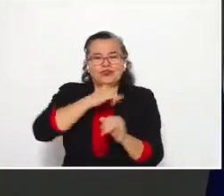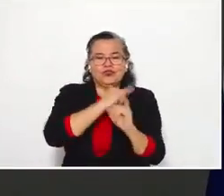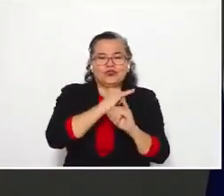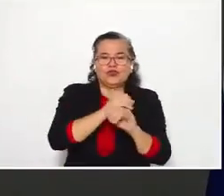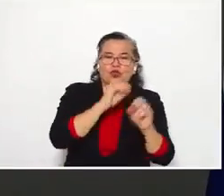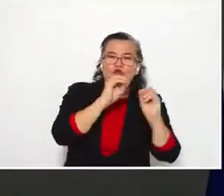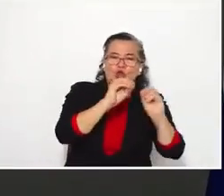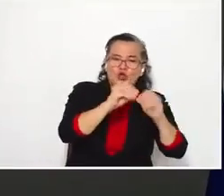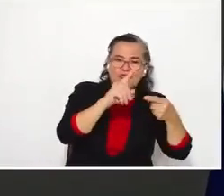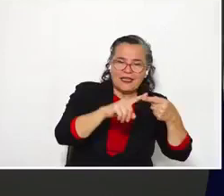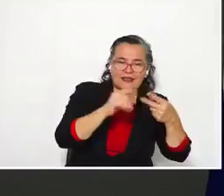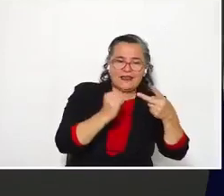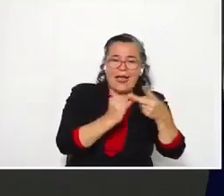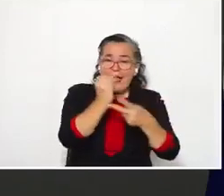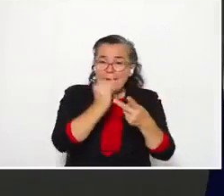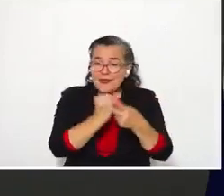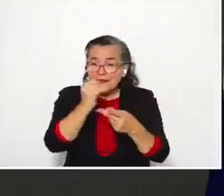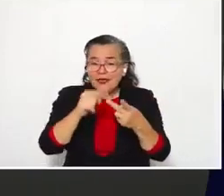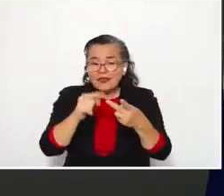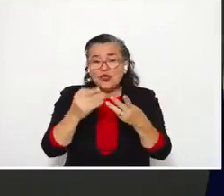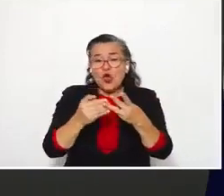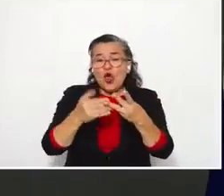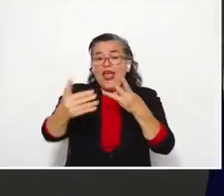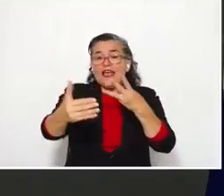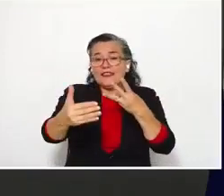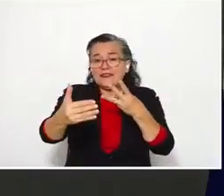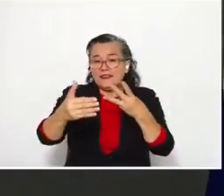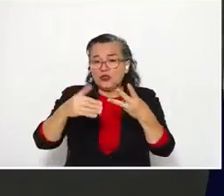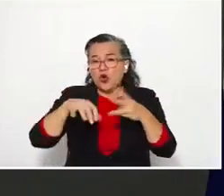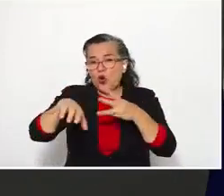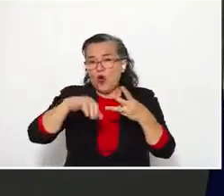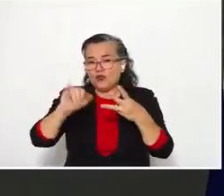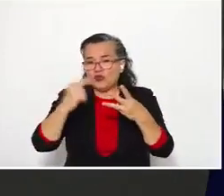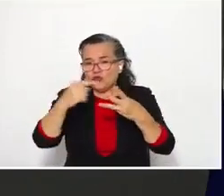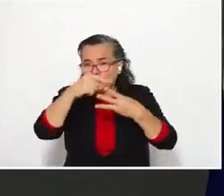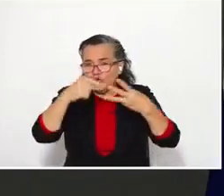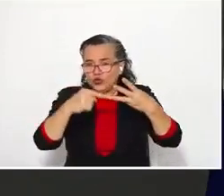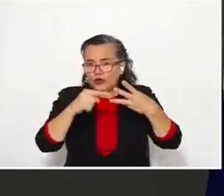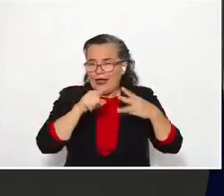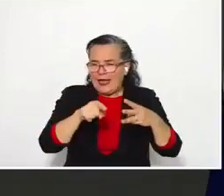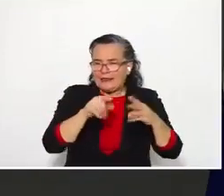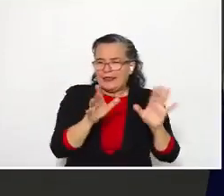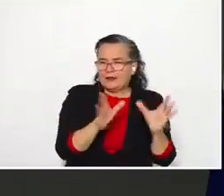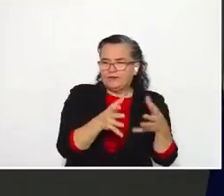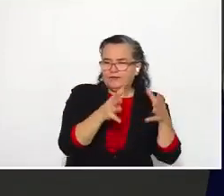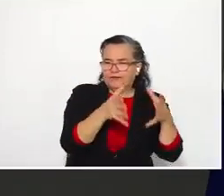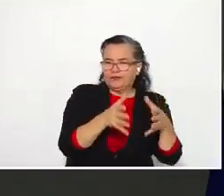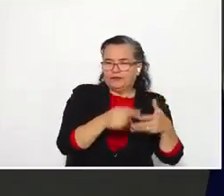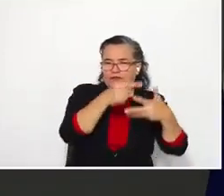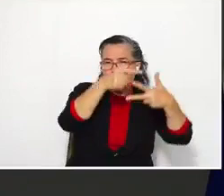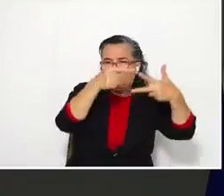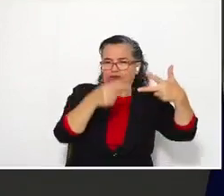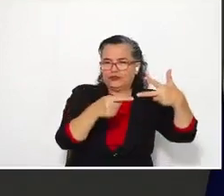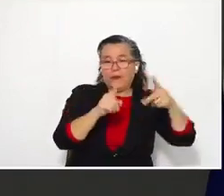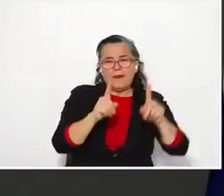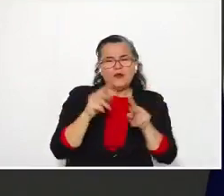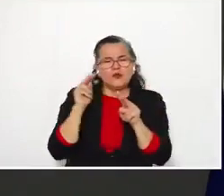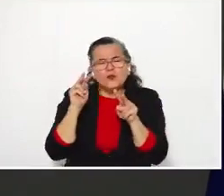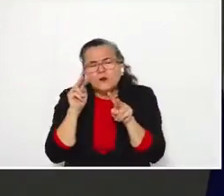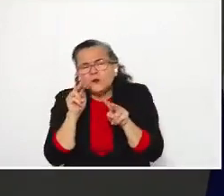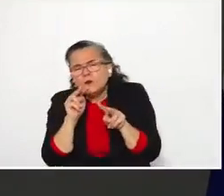docencia, investigación y extensión o acción social. Pero si vemos con cuidado, las cosas son un poco más